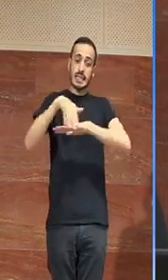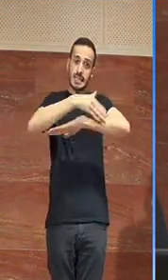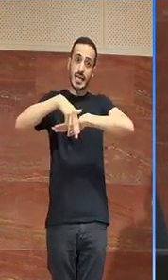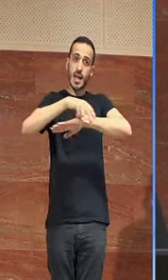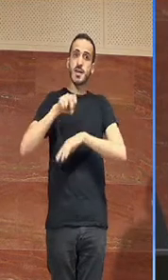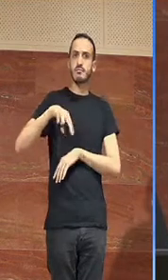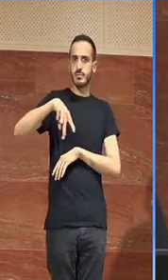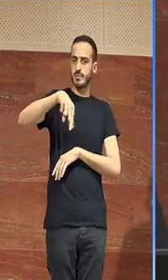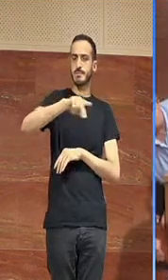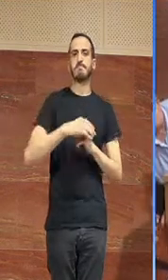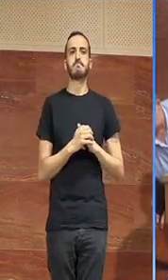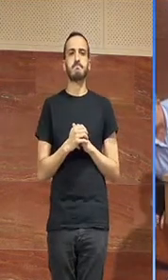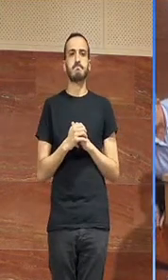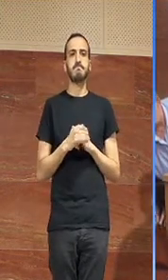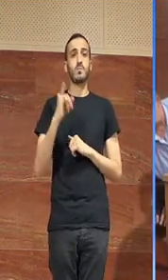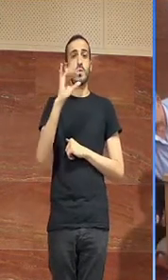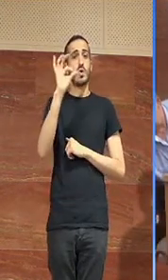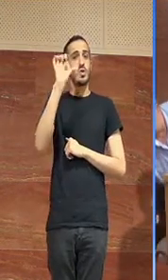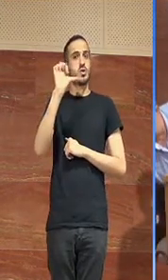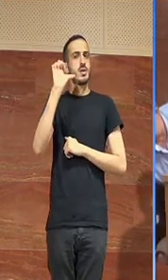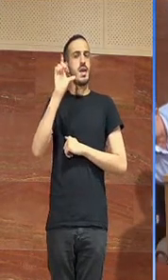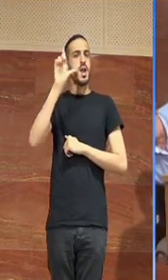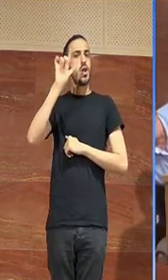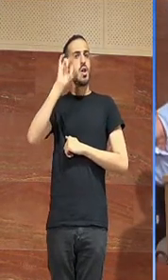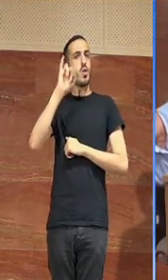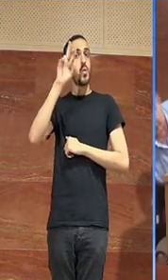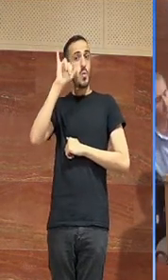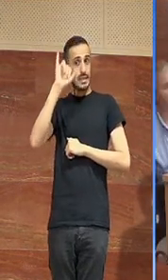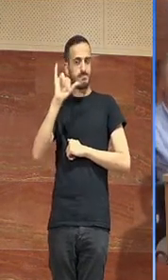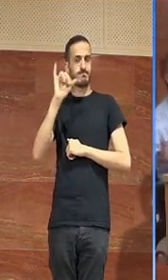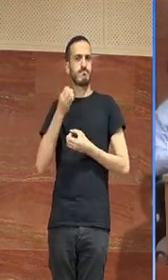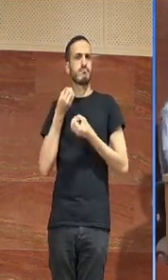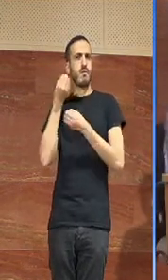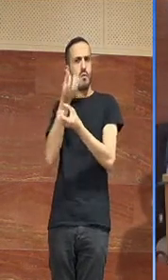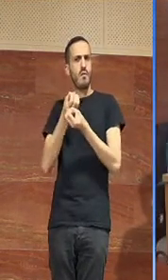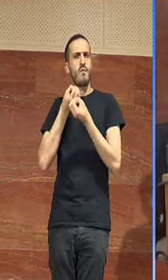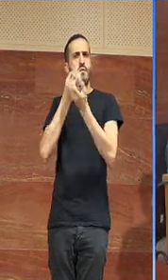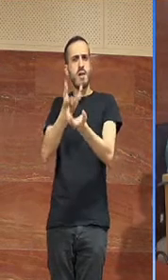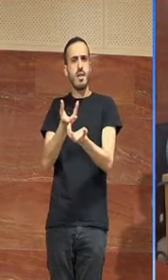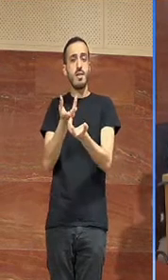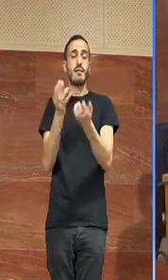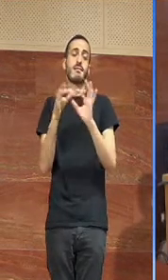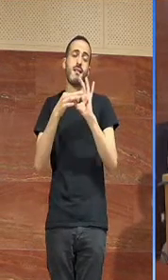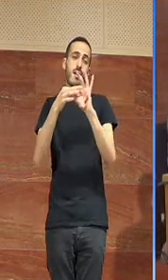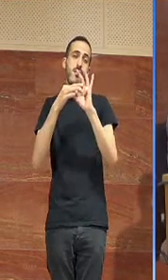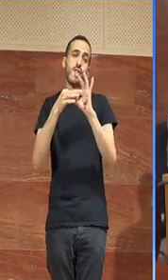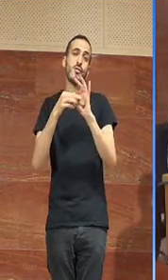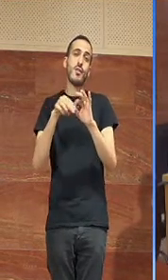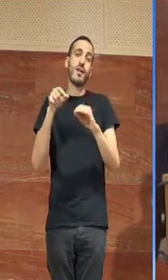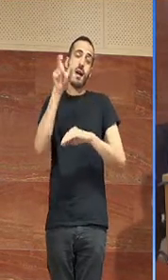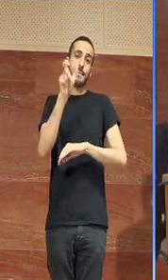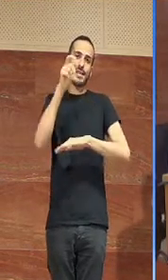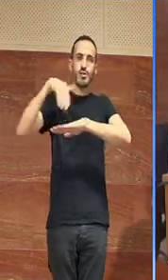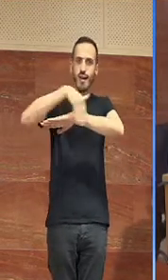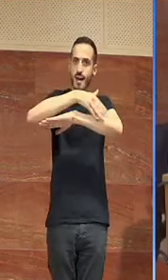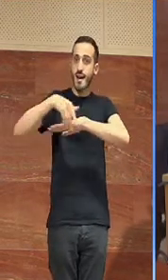Bueno, pues José Luis, con su presentación Nuevas propuestas de intervención para la mejora de la calidad peatonal de la ciudad, nos dará a conocer